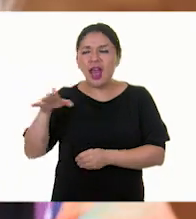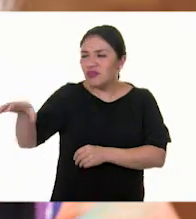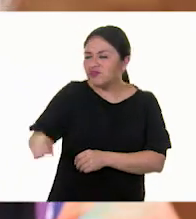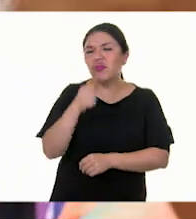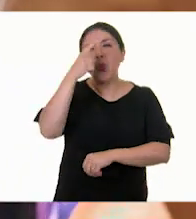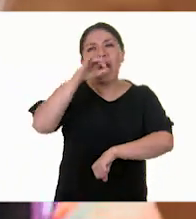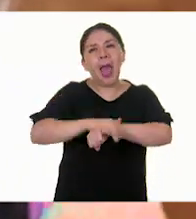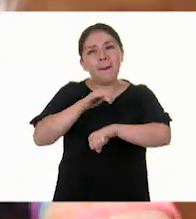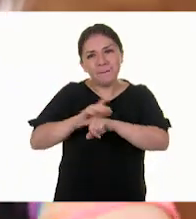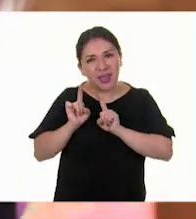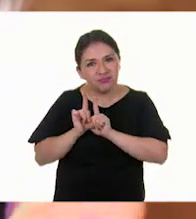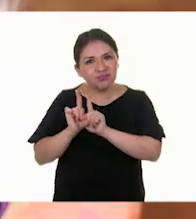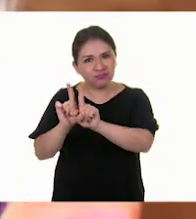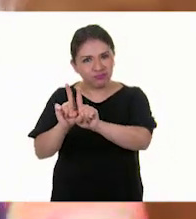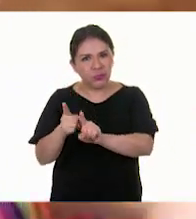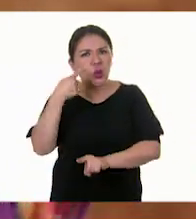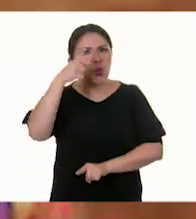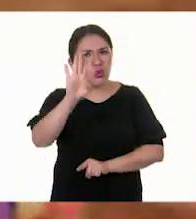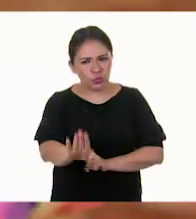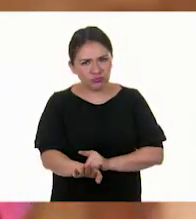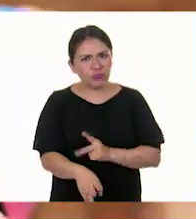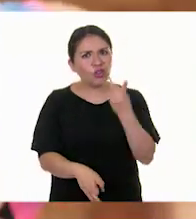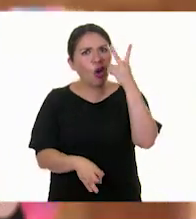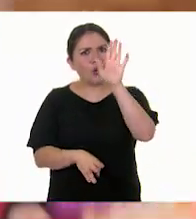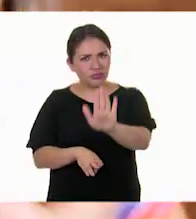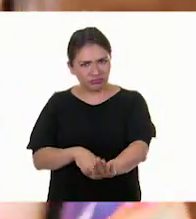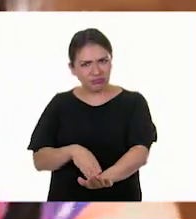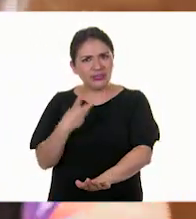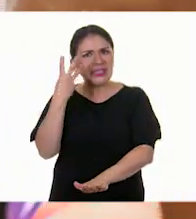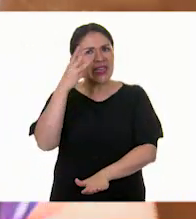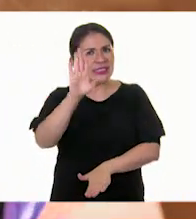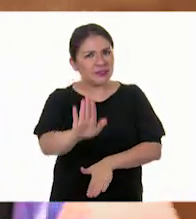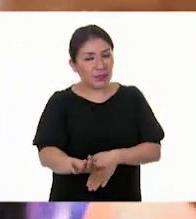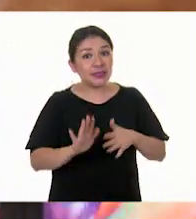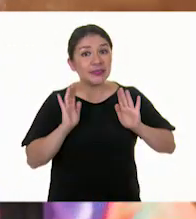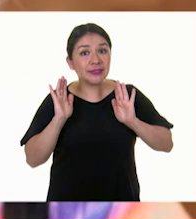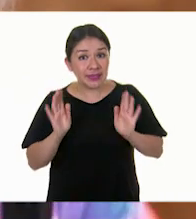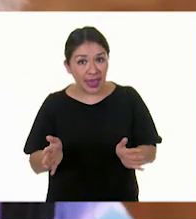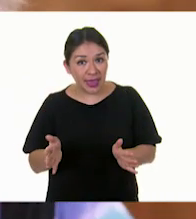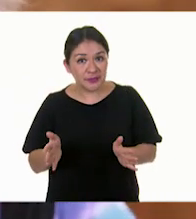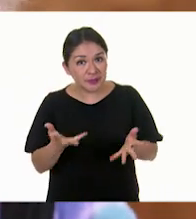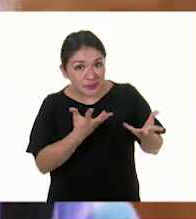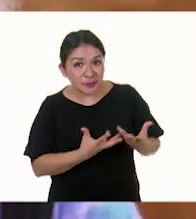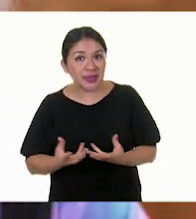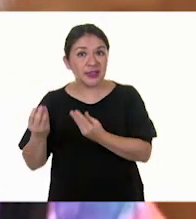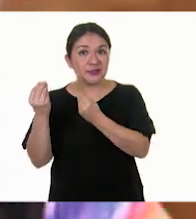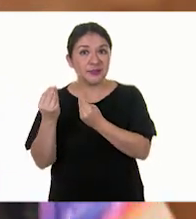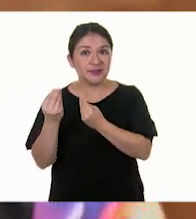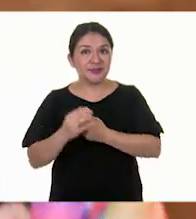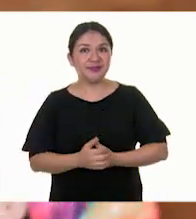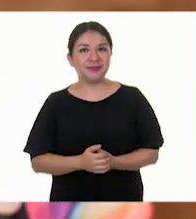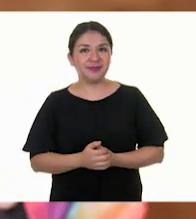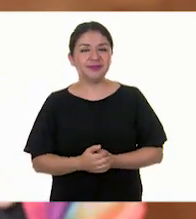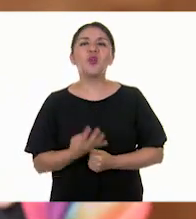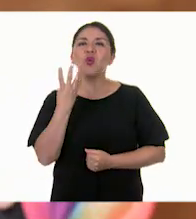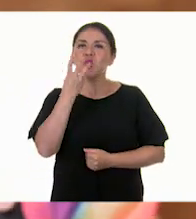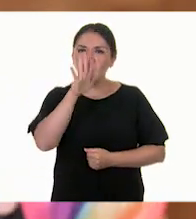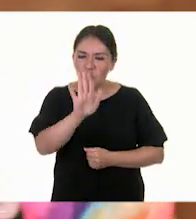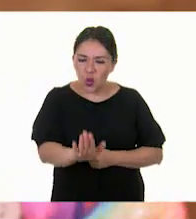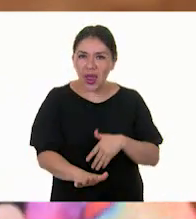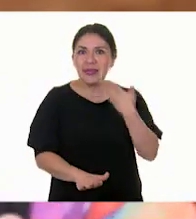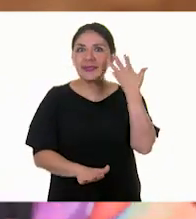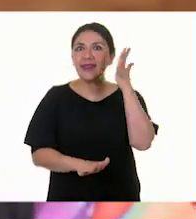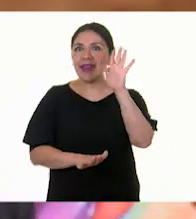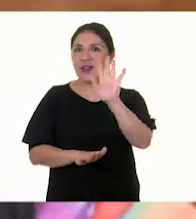un amigo, un paso, dos pasos, tres pasos, ¡vamos! Cuatro